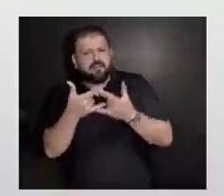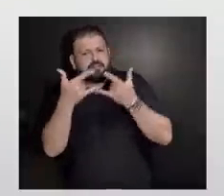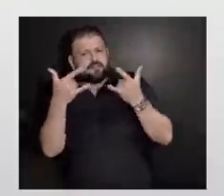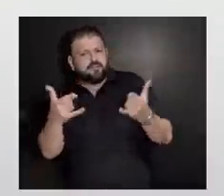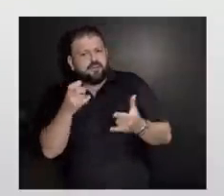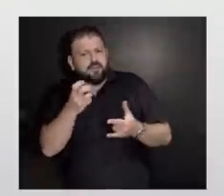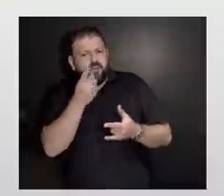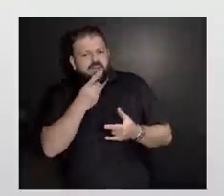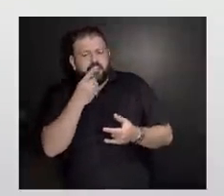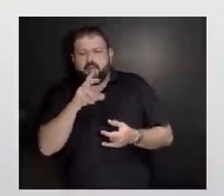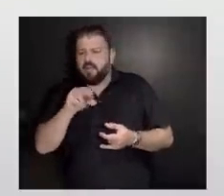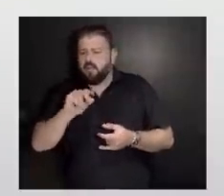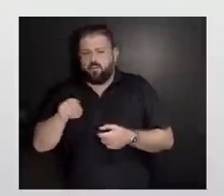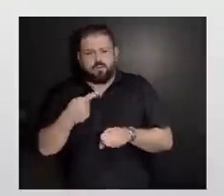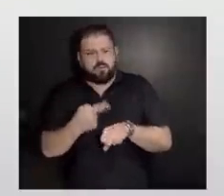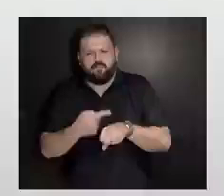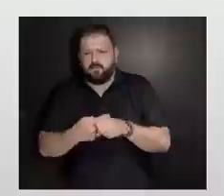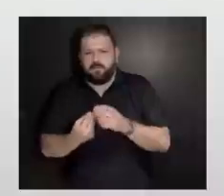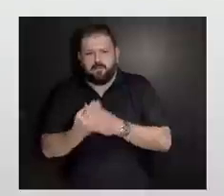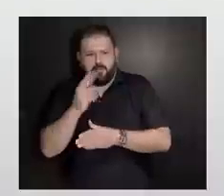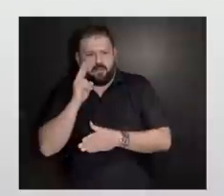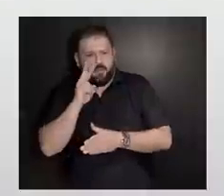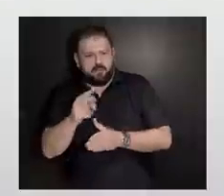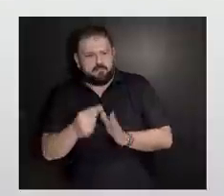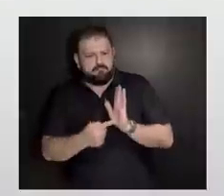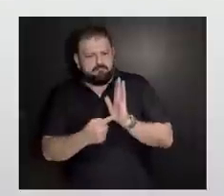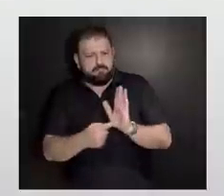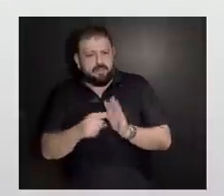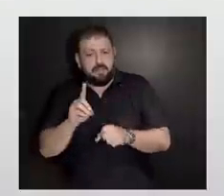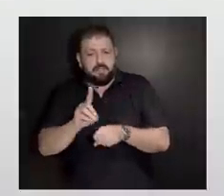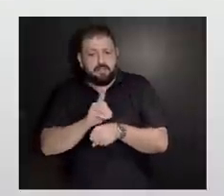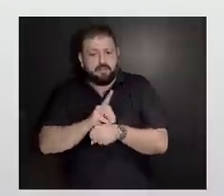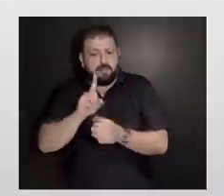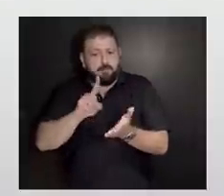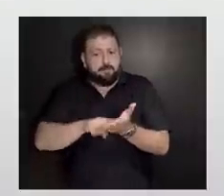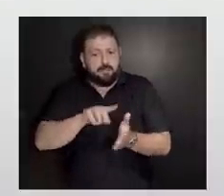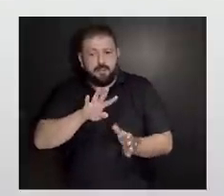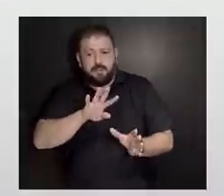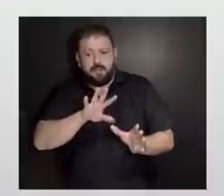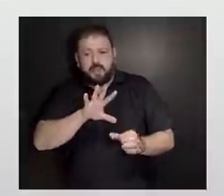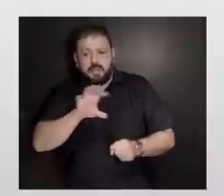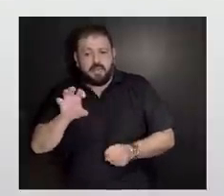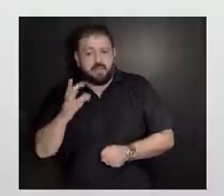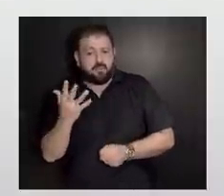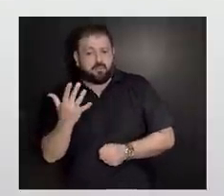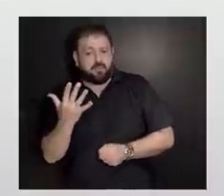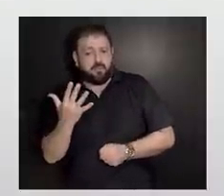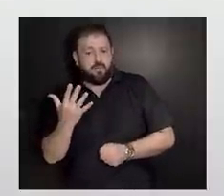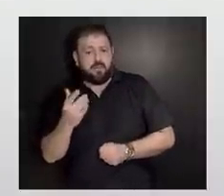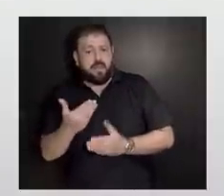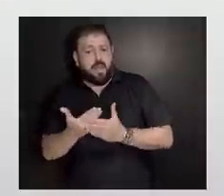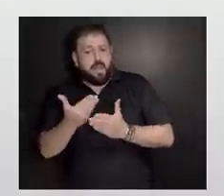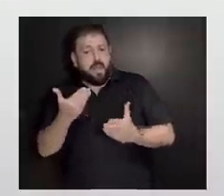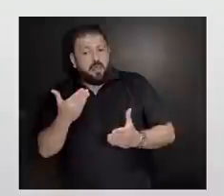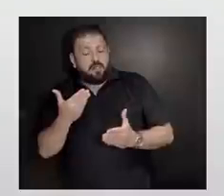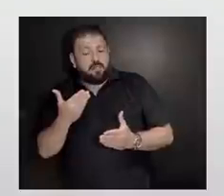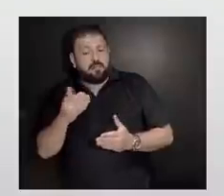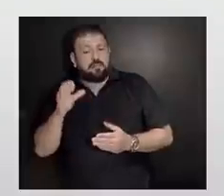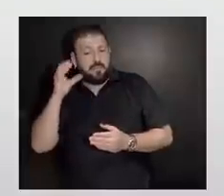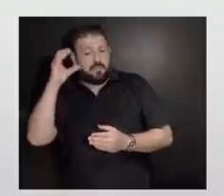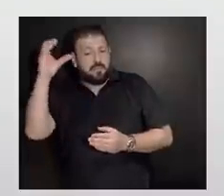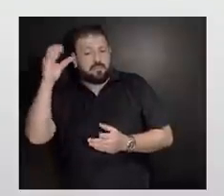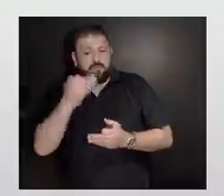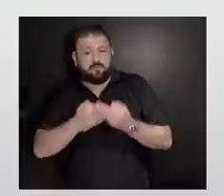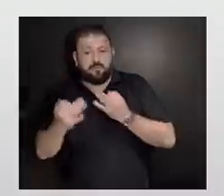es una enfermedad nueva. Ahí pueden ver en la presentación que desde el año 1550 antes de Cristo ya se escribía